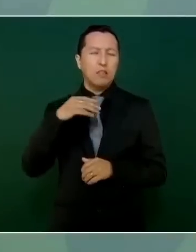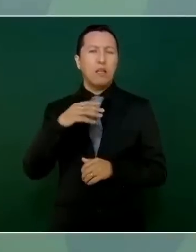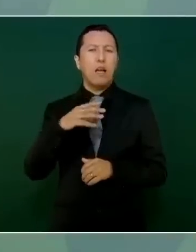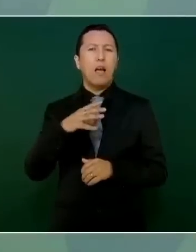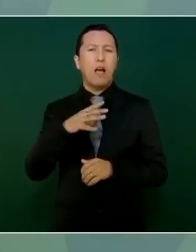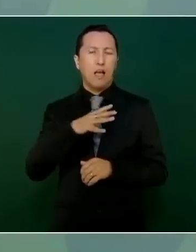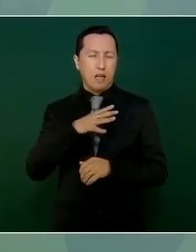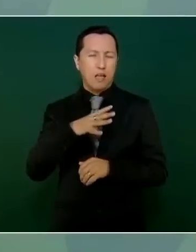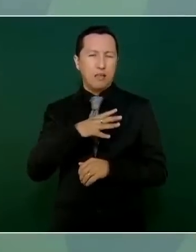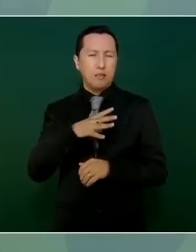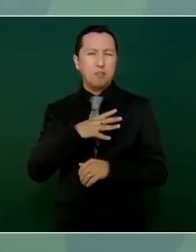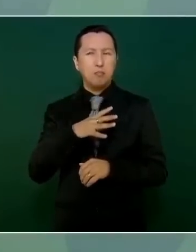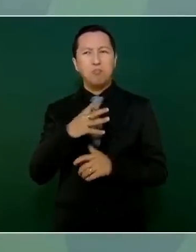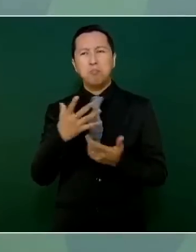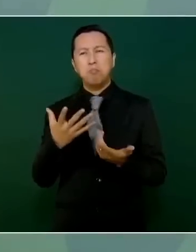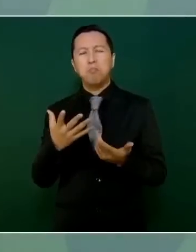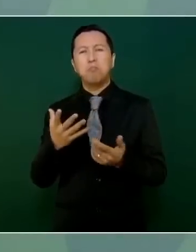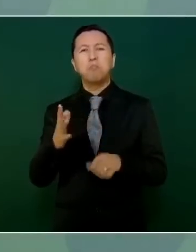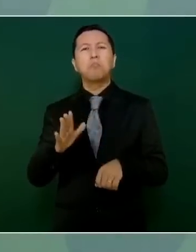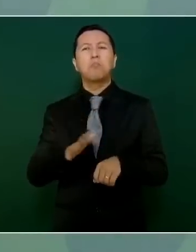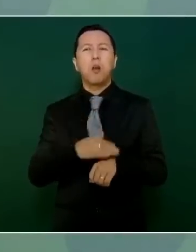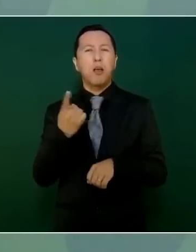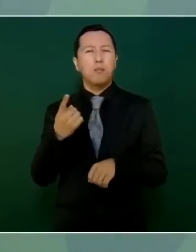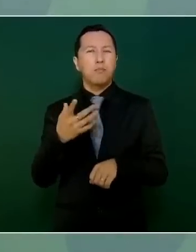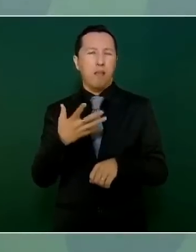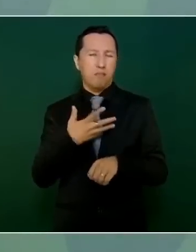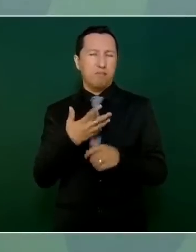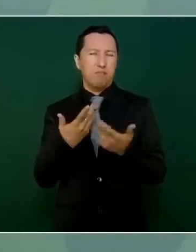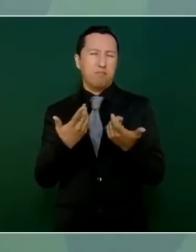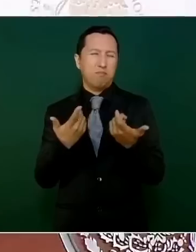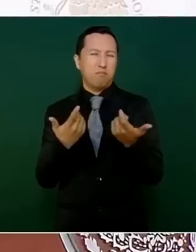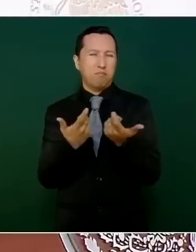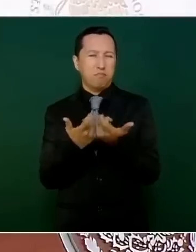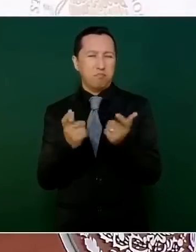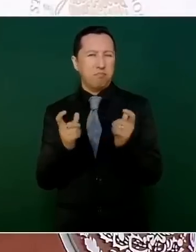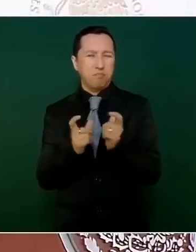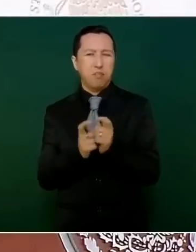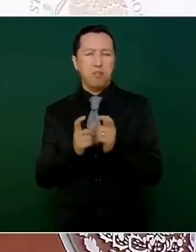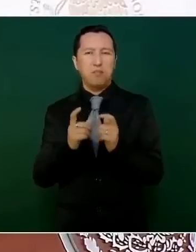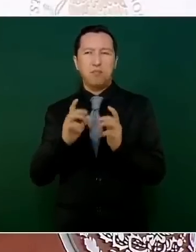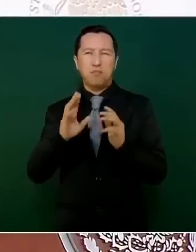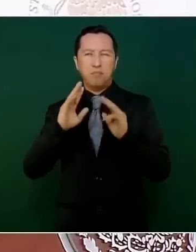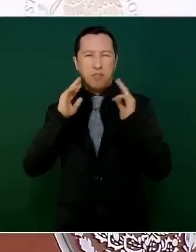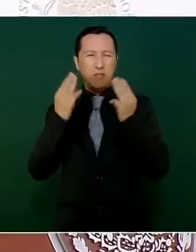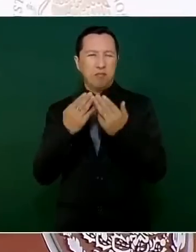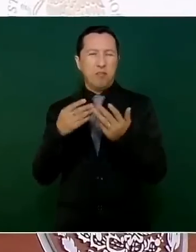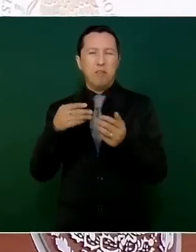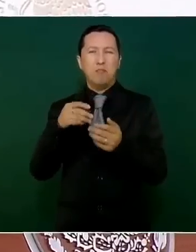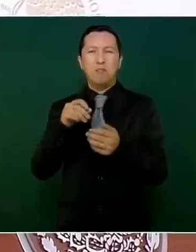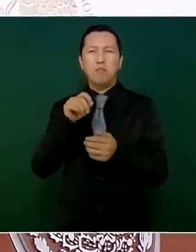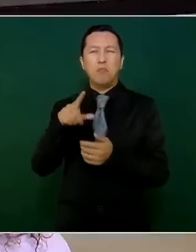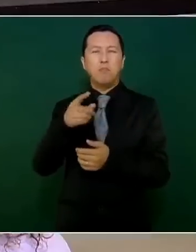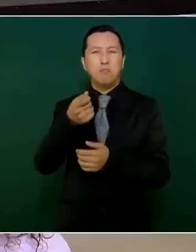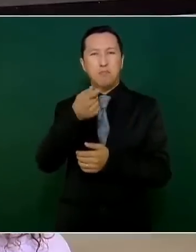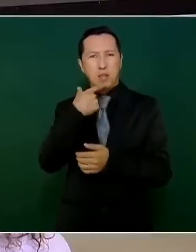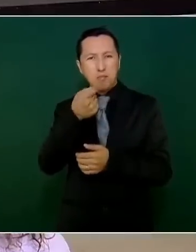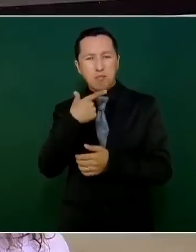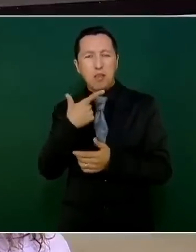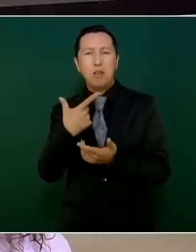cartel de las medicinas. Sí, también lo sé. 10 políticos,